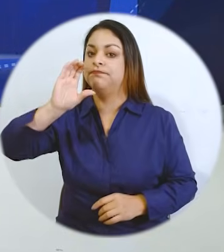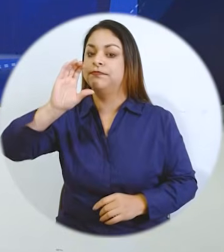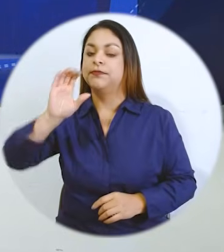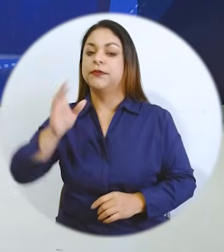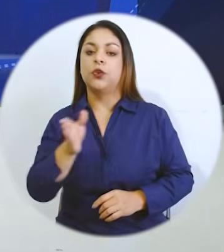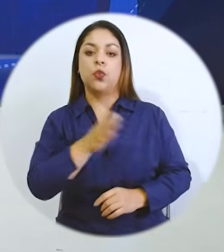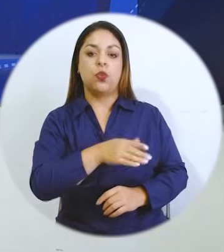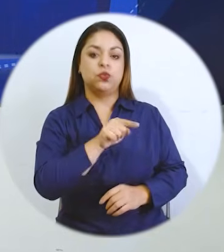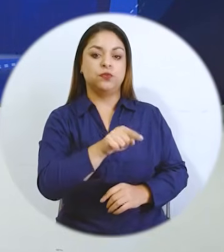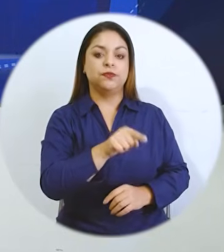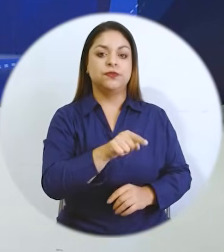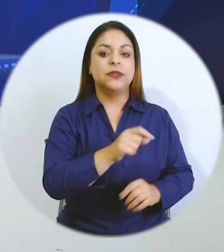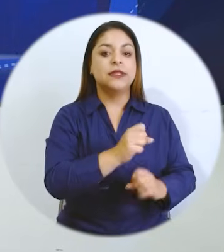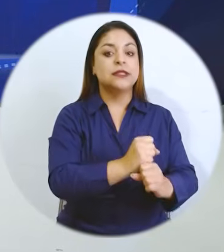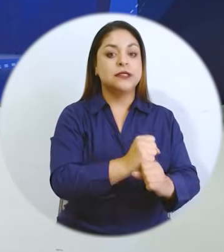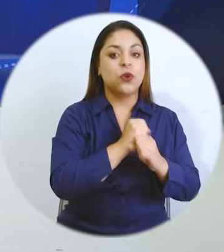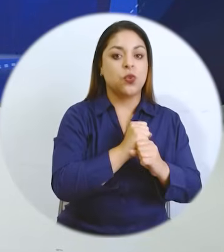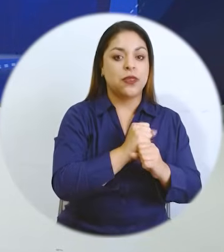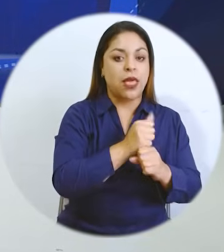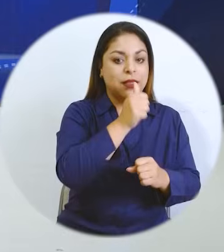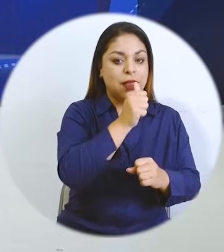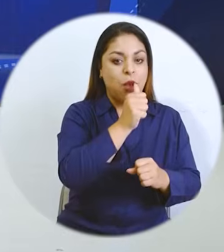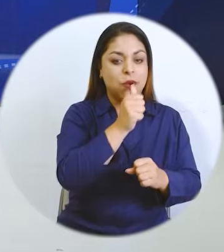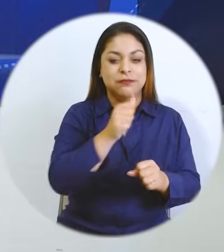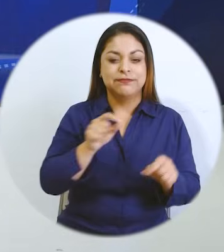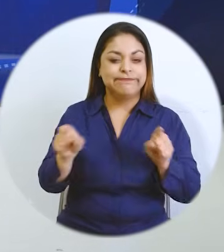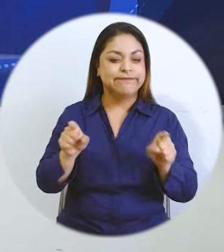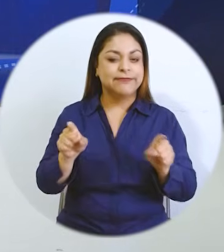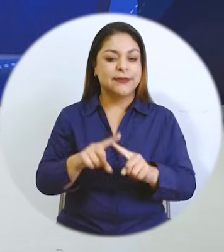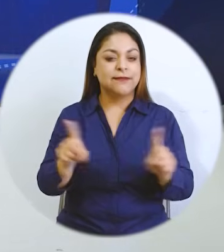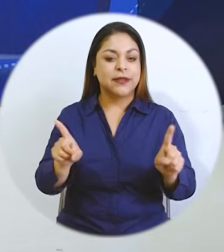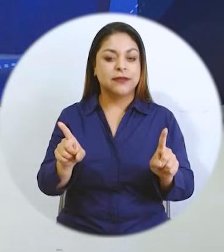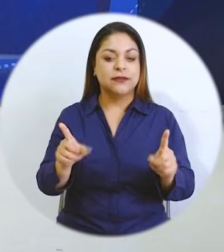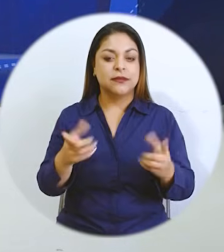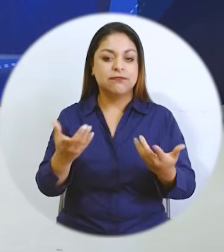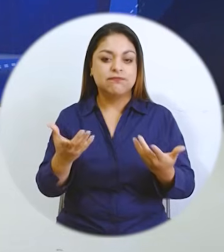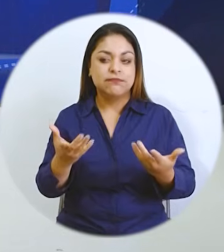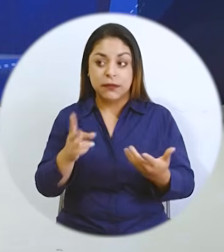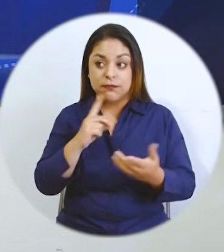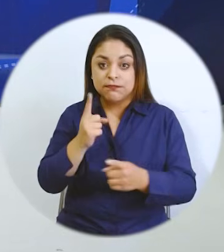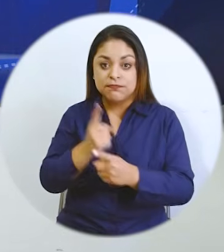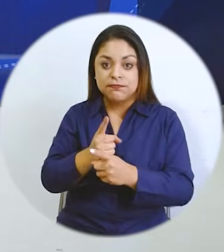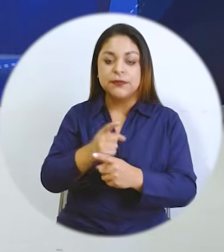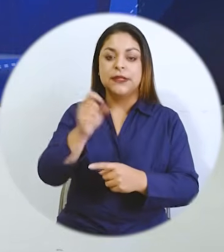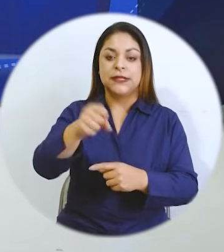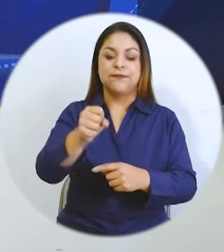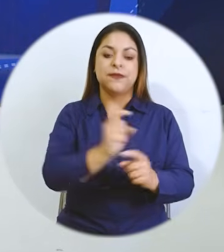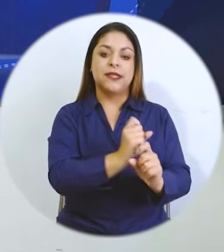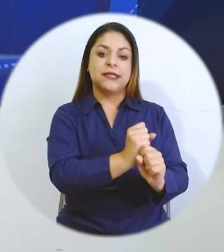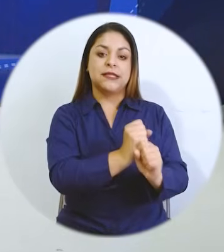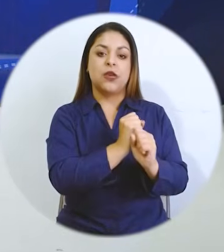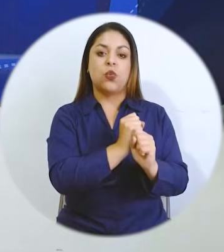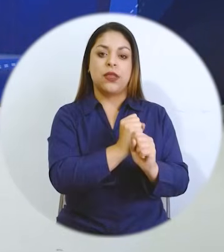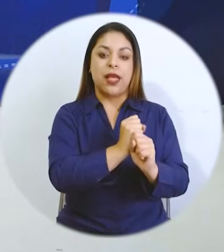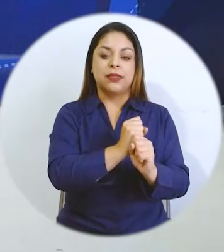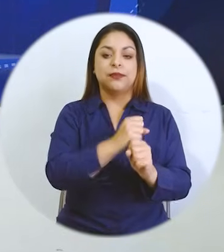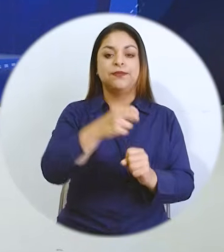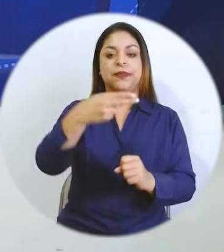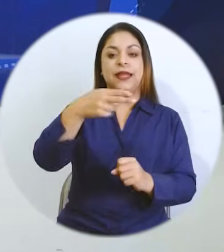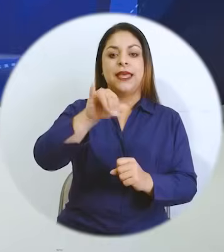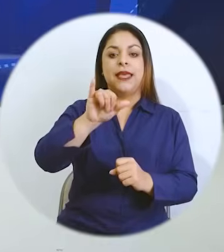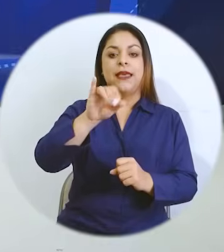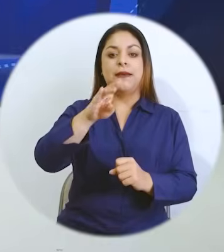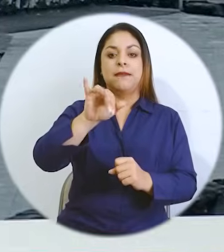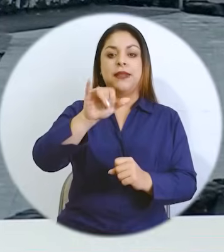seguridad hídrica, que ustedes mencionaron en el bloque anterior. Sí, efectivamente, cuando hablamos de seguridad hídrica, desde un enfoque de gestión